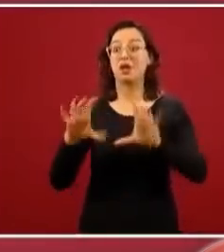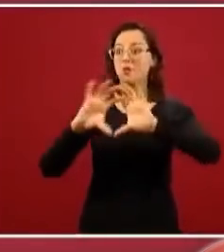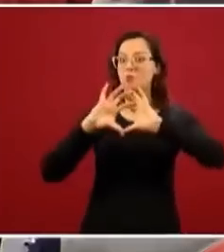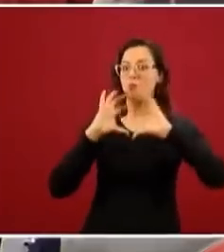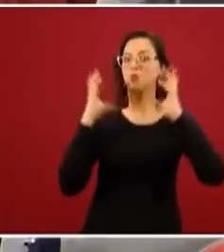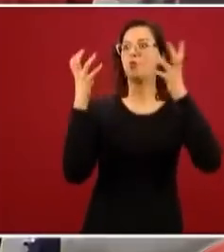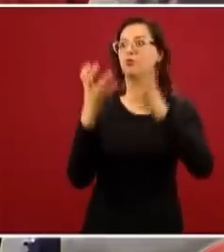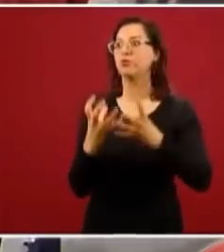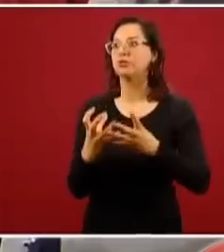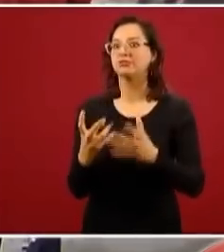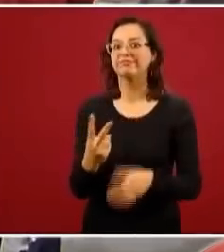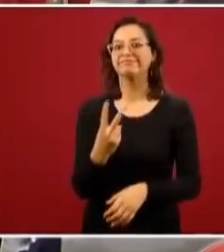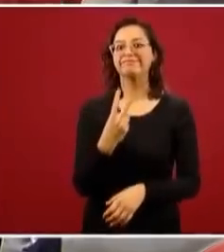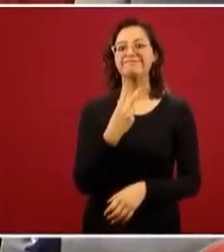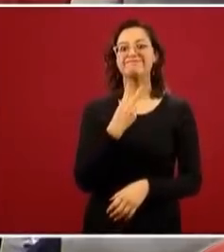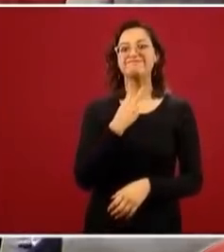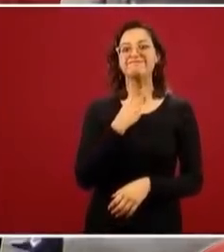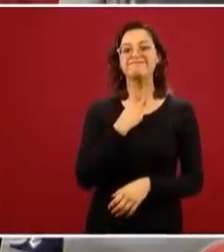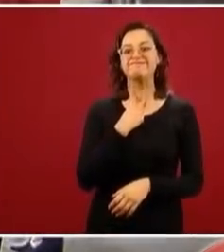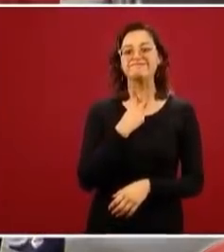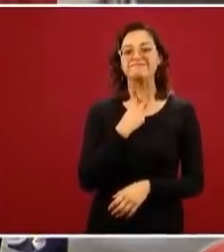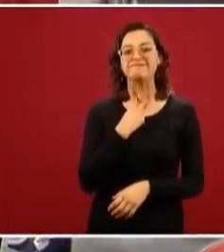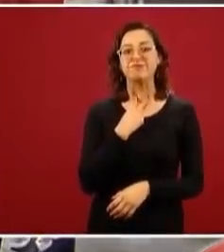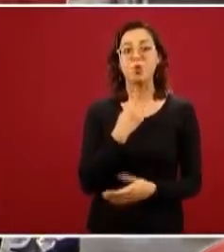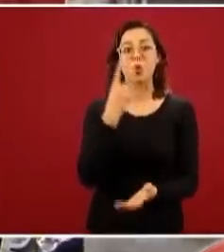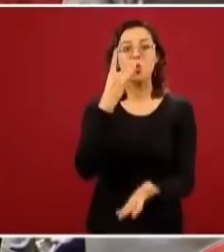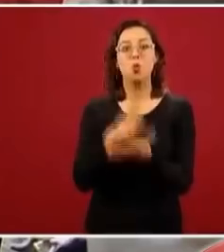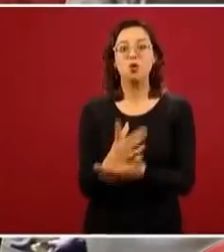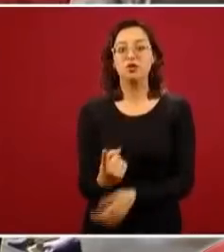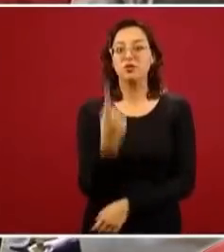está a expensas de una única planta que